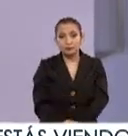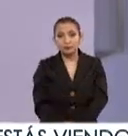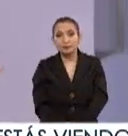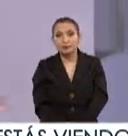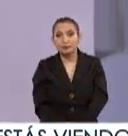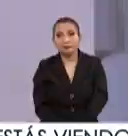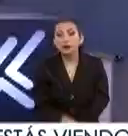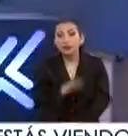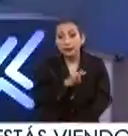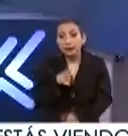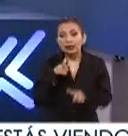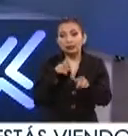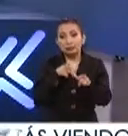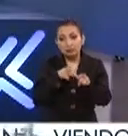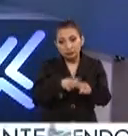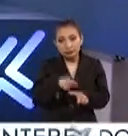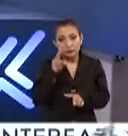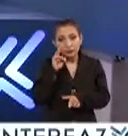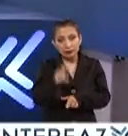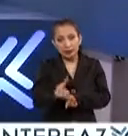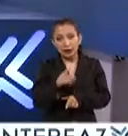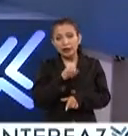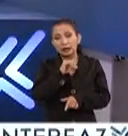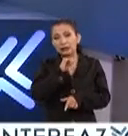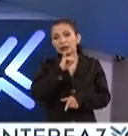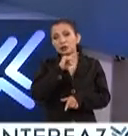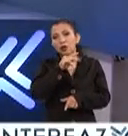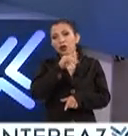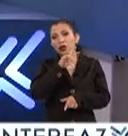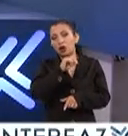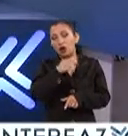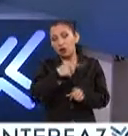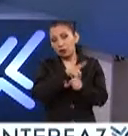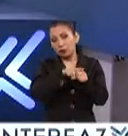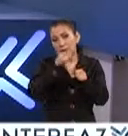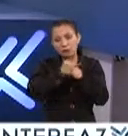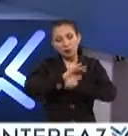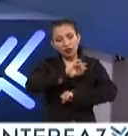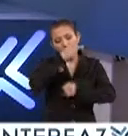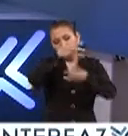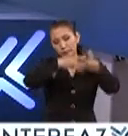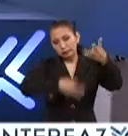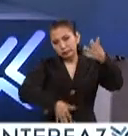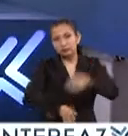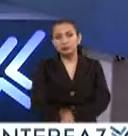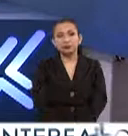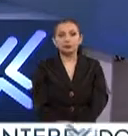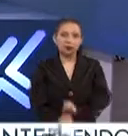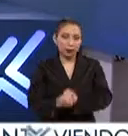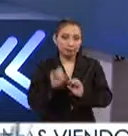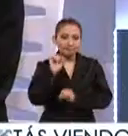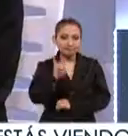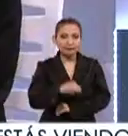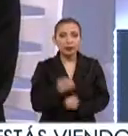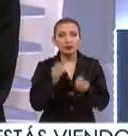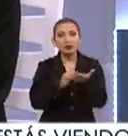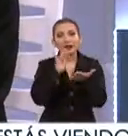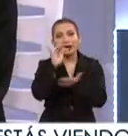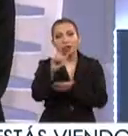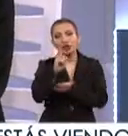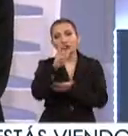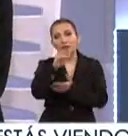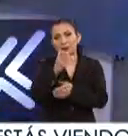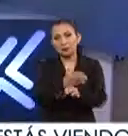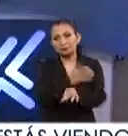y pueden seguirlos en el Sismológico Nacional con toda la información y consultarla. Por supuesto que sí. Muchas gracias,